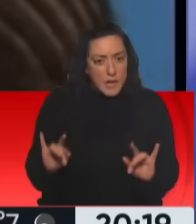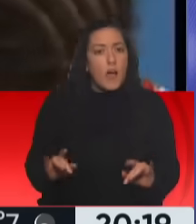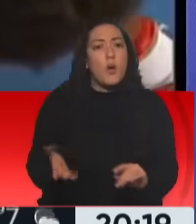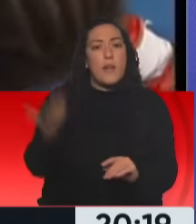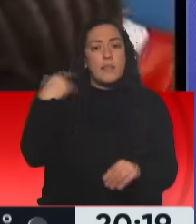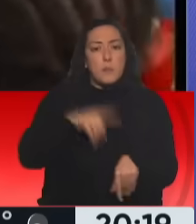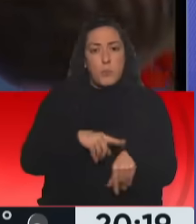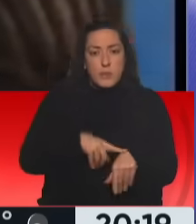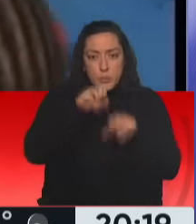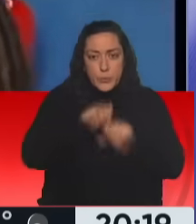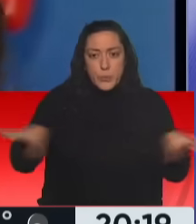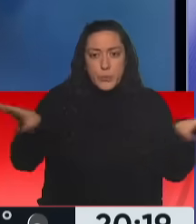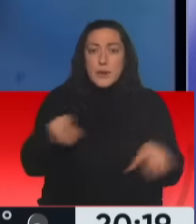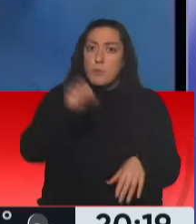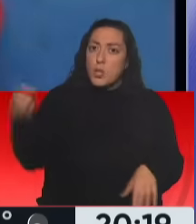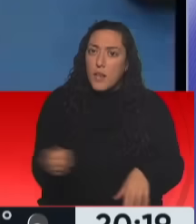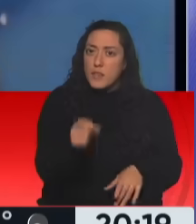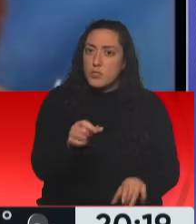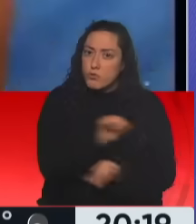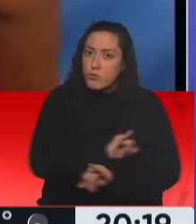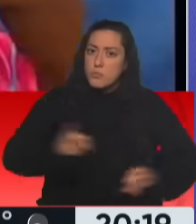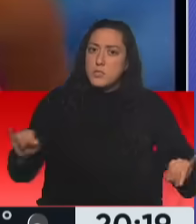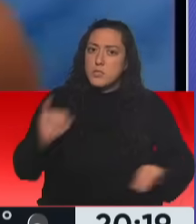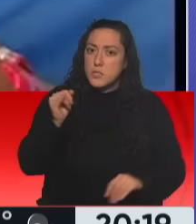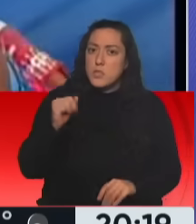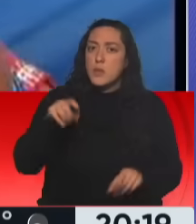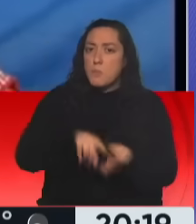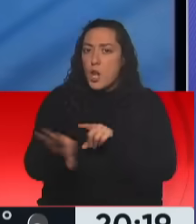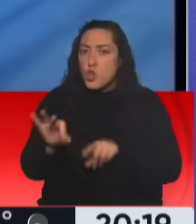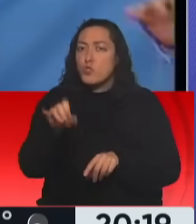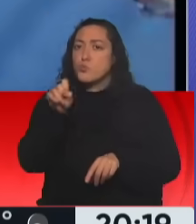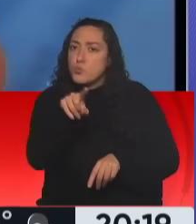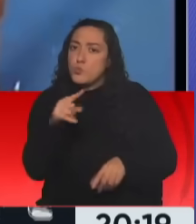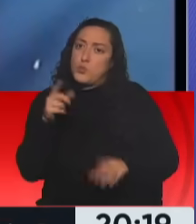momento se supo. No era menor eso. Claro. No, era no, para menor. nada. Lo dijo su hermano, lo confirmó su hermano. Claro.